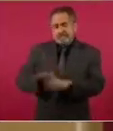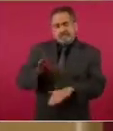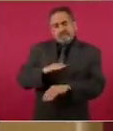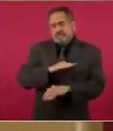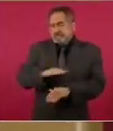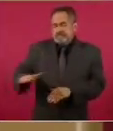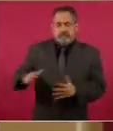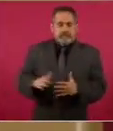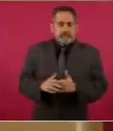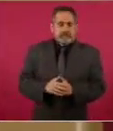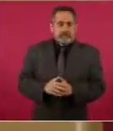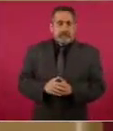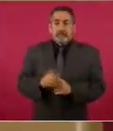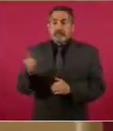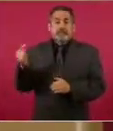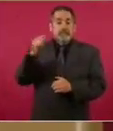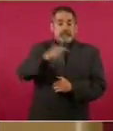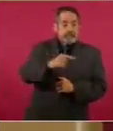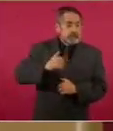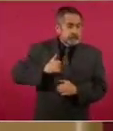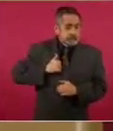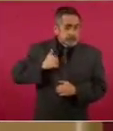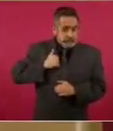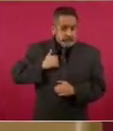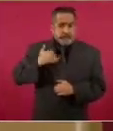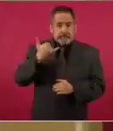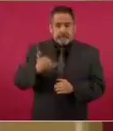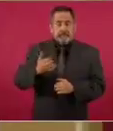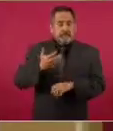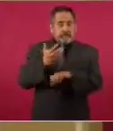Debido a su presencia en Canadá y Estados Unidos,